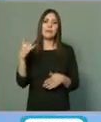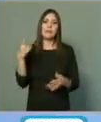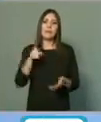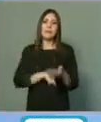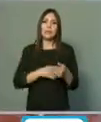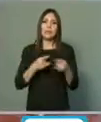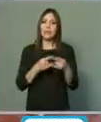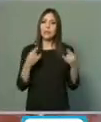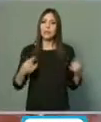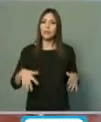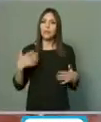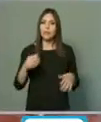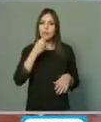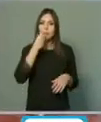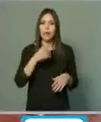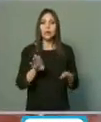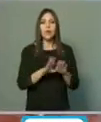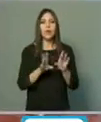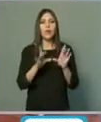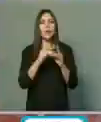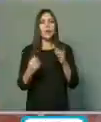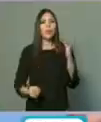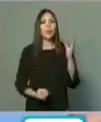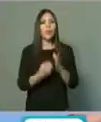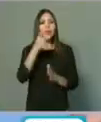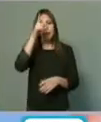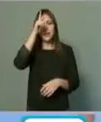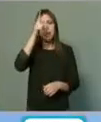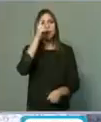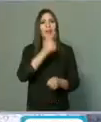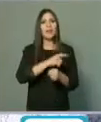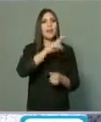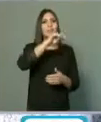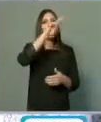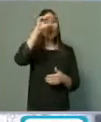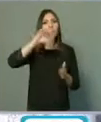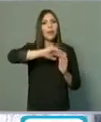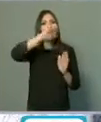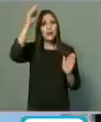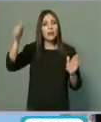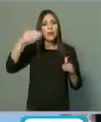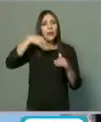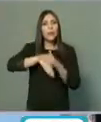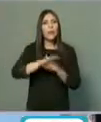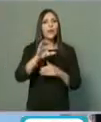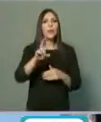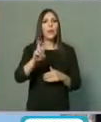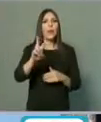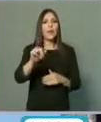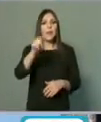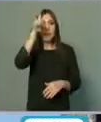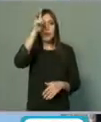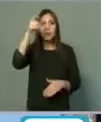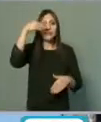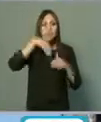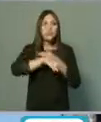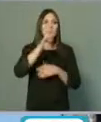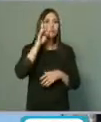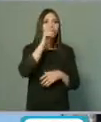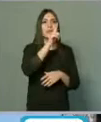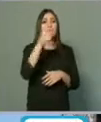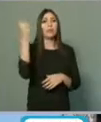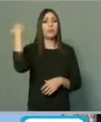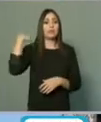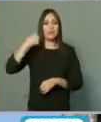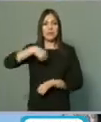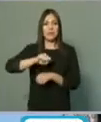puede resolver un poquito con estas nuevas pinturas que se han encontrado en las cuevas, ¿no? Claro, es un hallazgo que se hizo en las semanas pasadas, solo